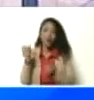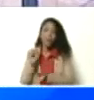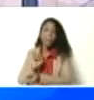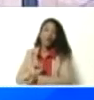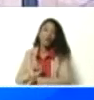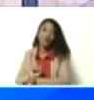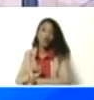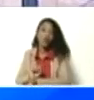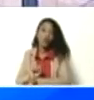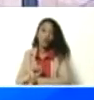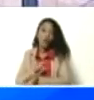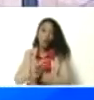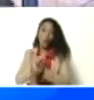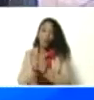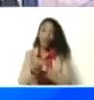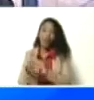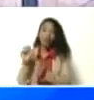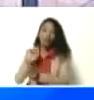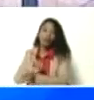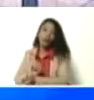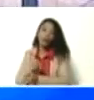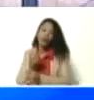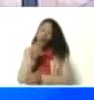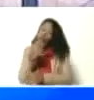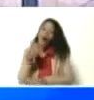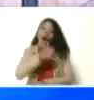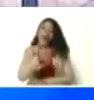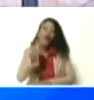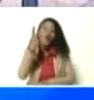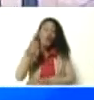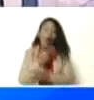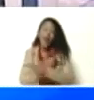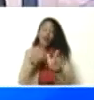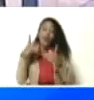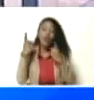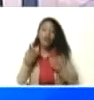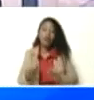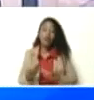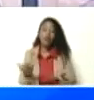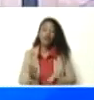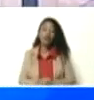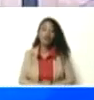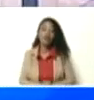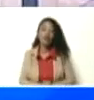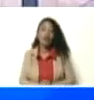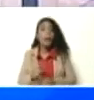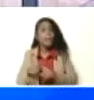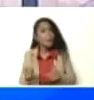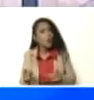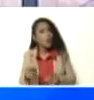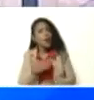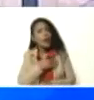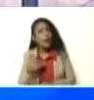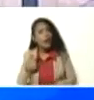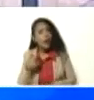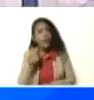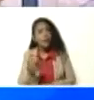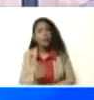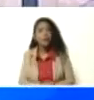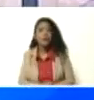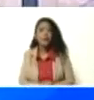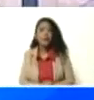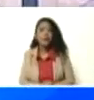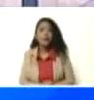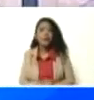Madrid a convertirse en esclavo. Bueno, cada quien es libre de tomar su decisión, pero ¿qué es lo que quería comentar? Que